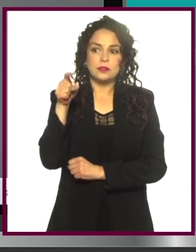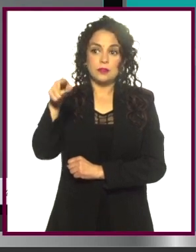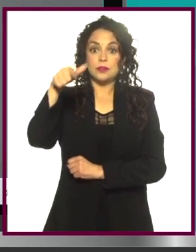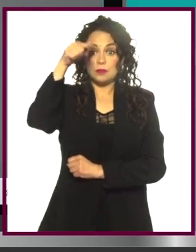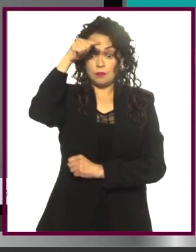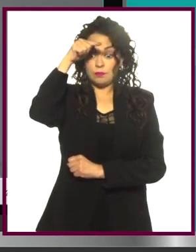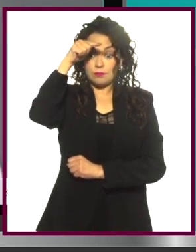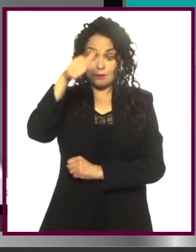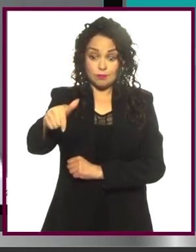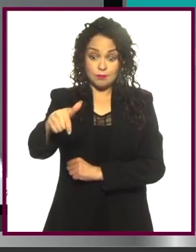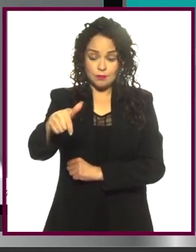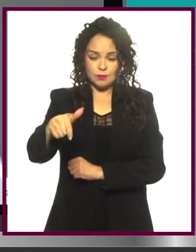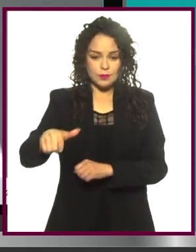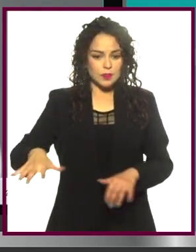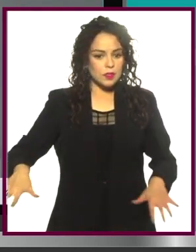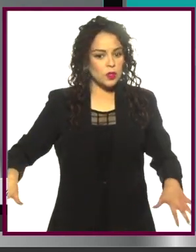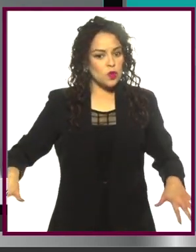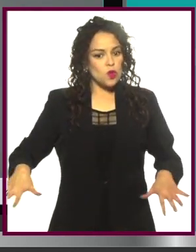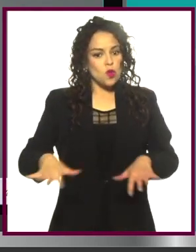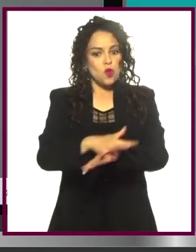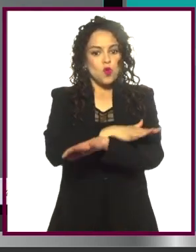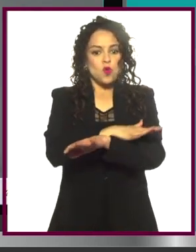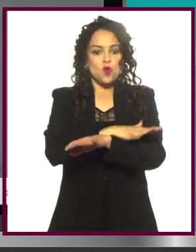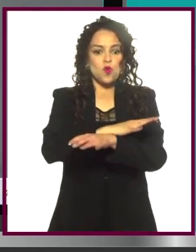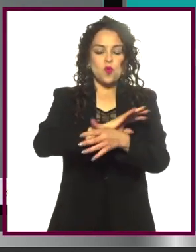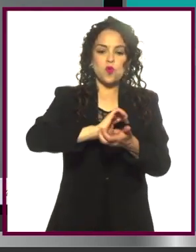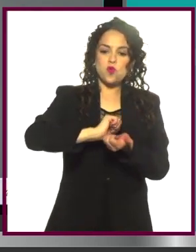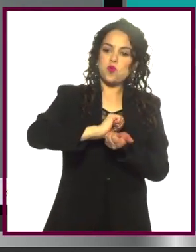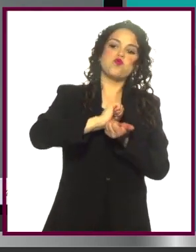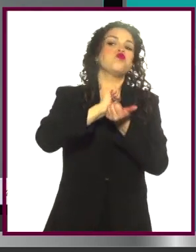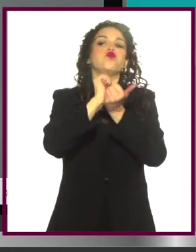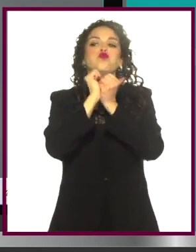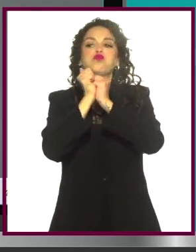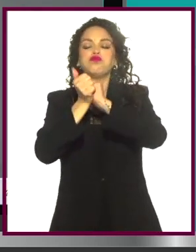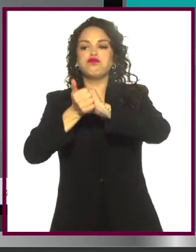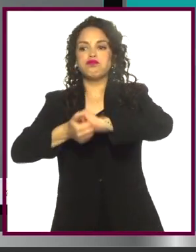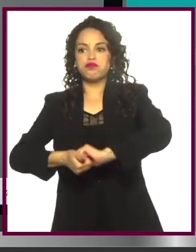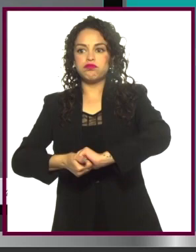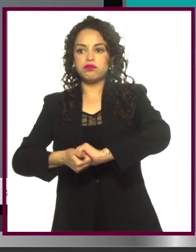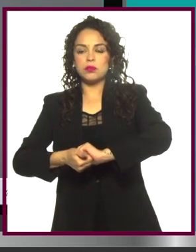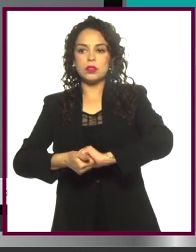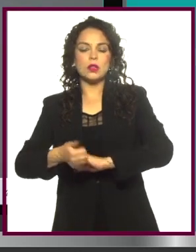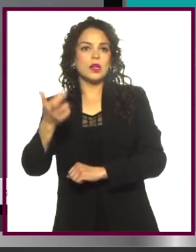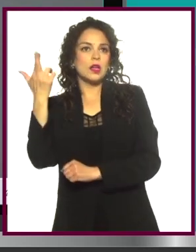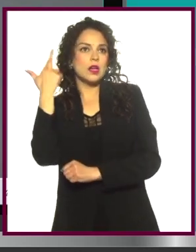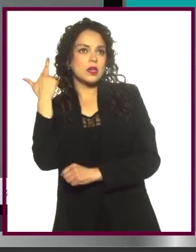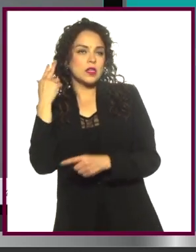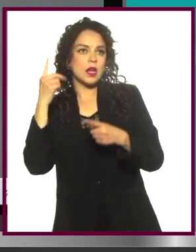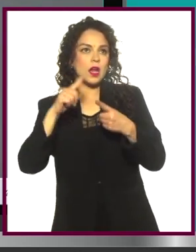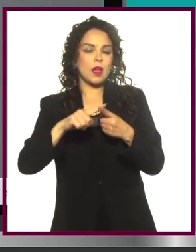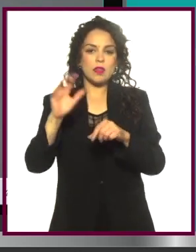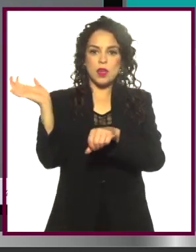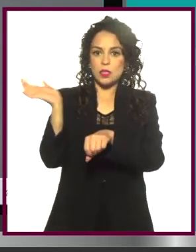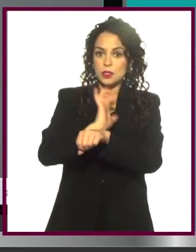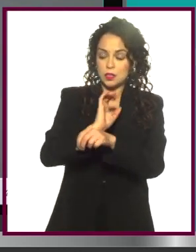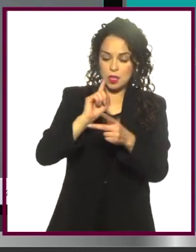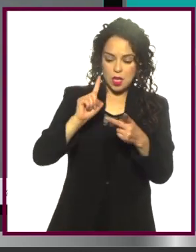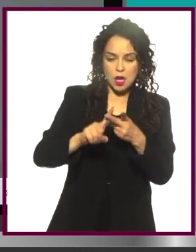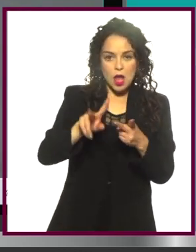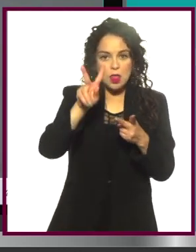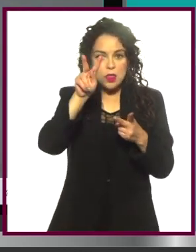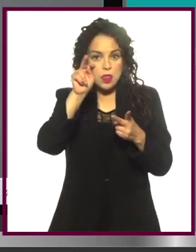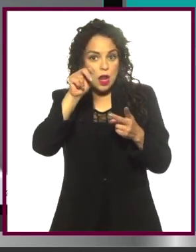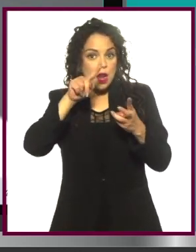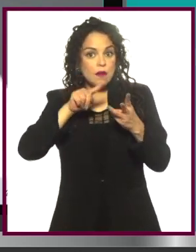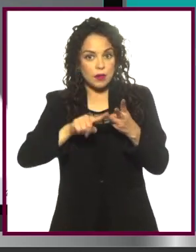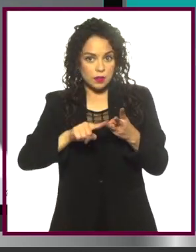estaba dándose cuenta que había un cambio que se daba por parte de la radio, del cine, de la